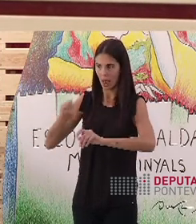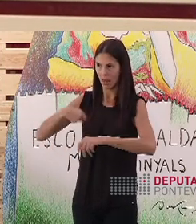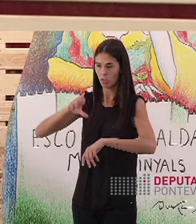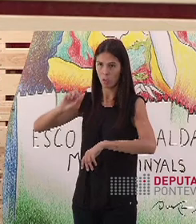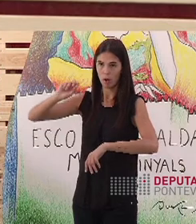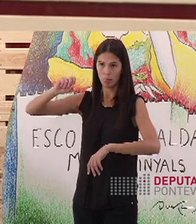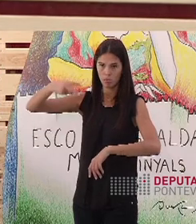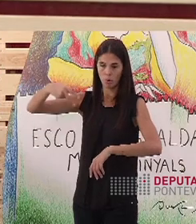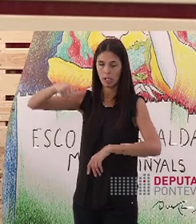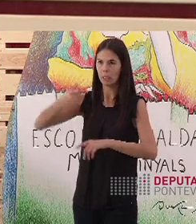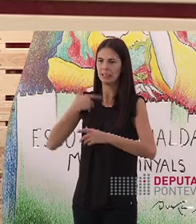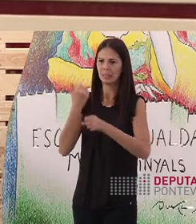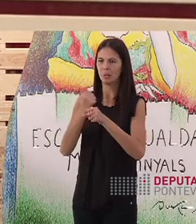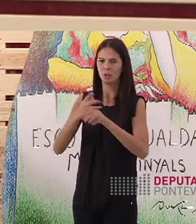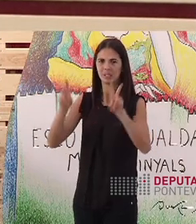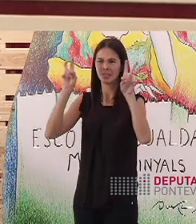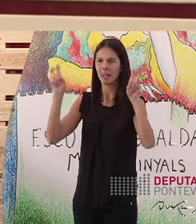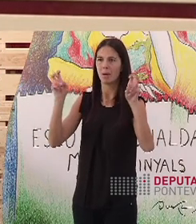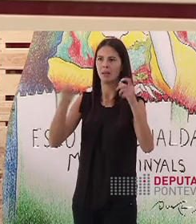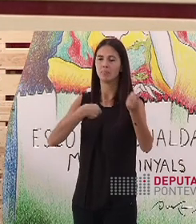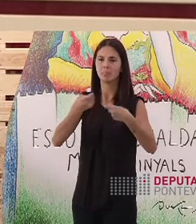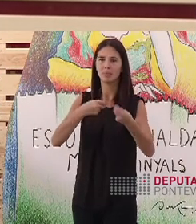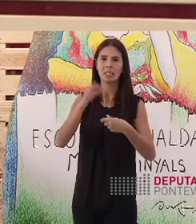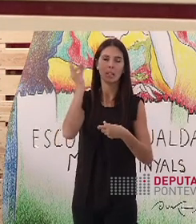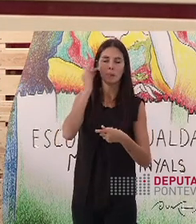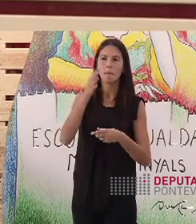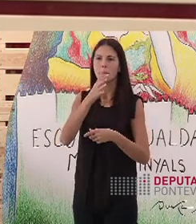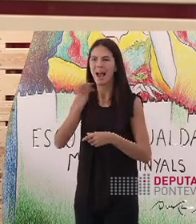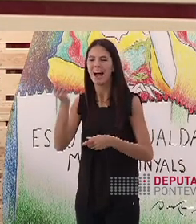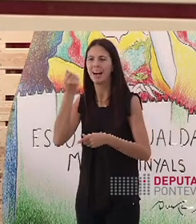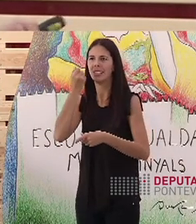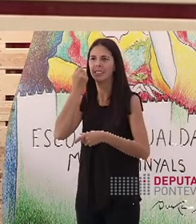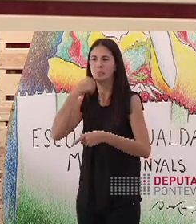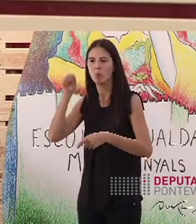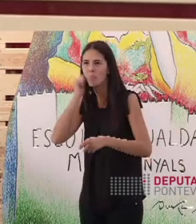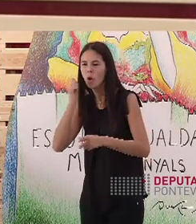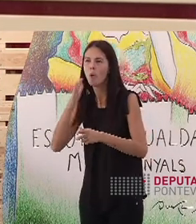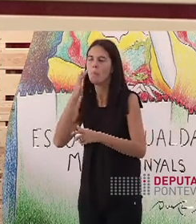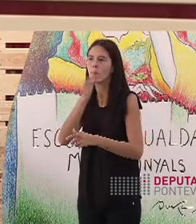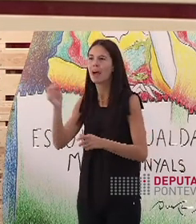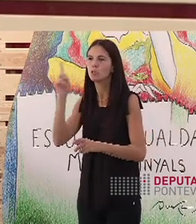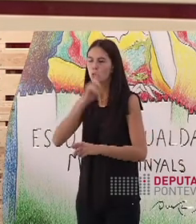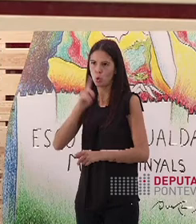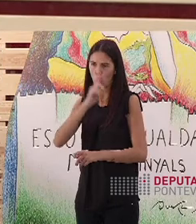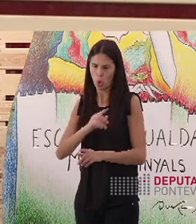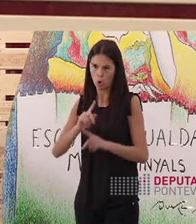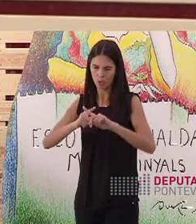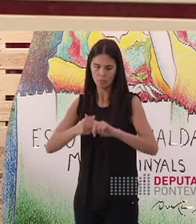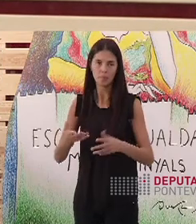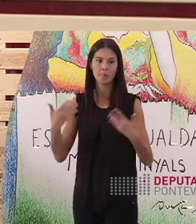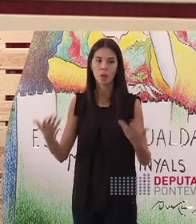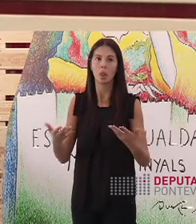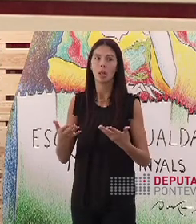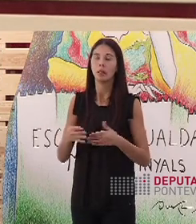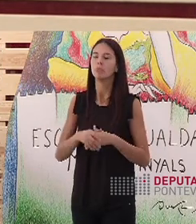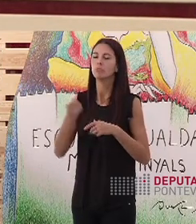con víctimas de trata sexual, de trata e de explotación e de prostitución, que é o que vamos vir a falar aquí. Enseguida